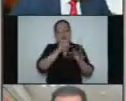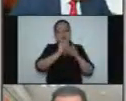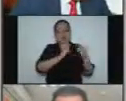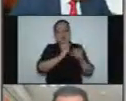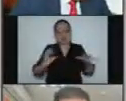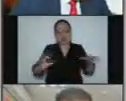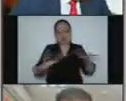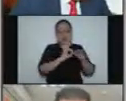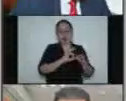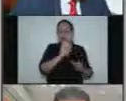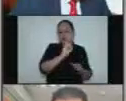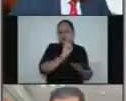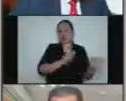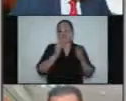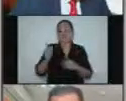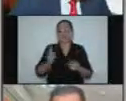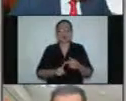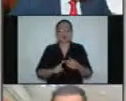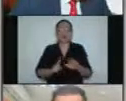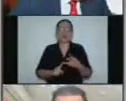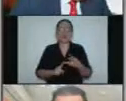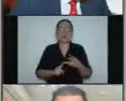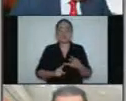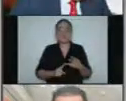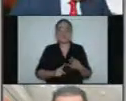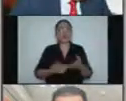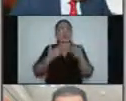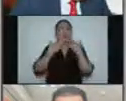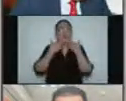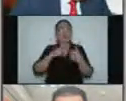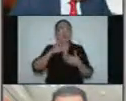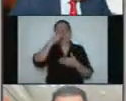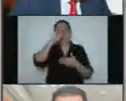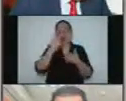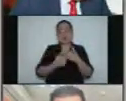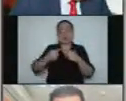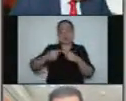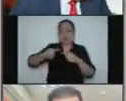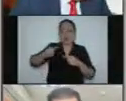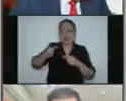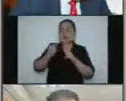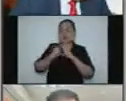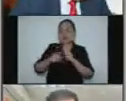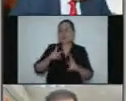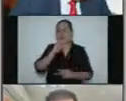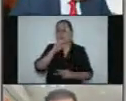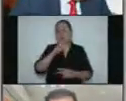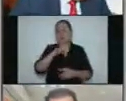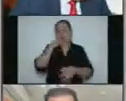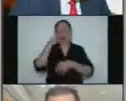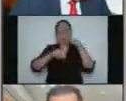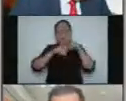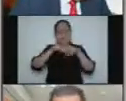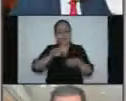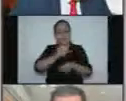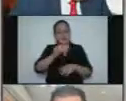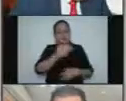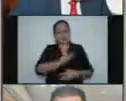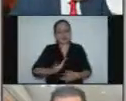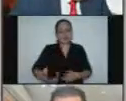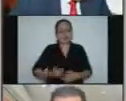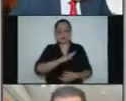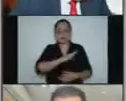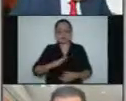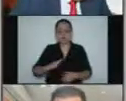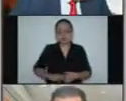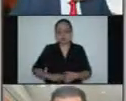sentencia. Tercero, son inexistentes los actos anticipados de pre-campaña que se atribuyeron a la presidenta del ayuntamiento